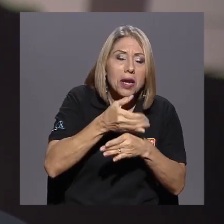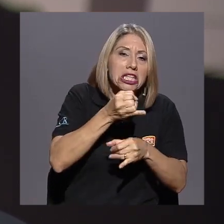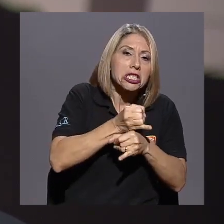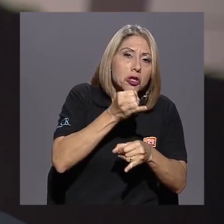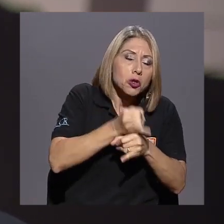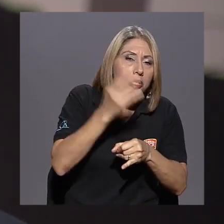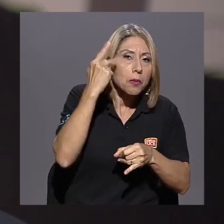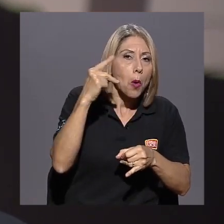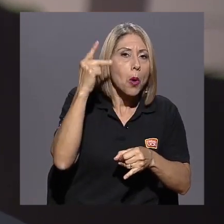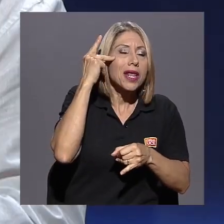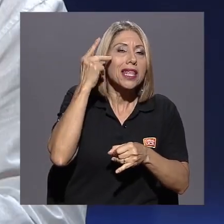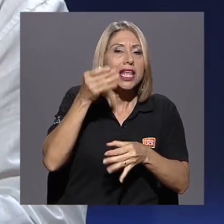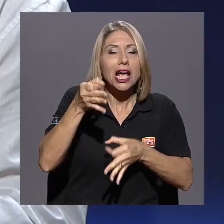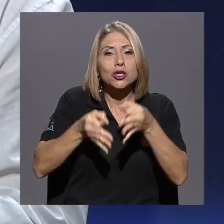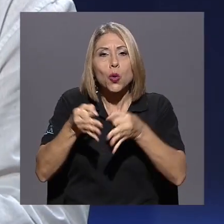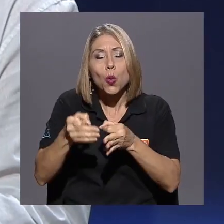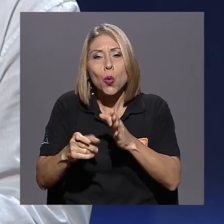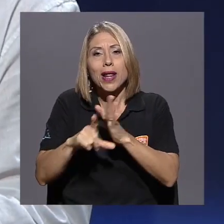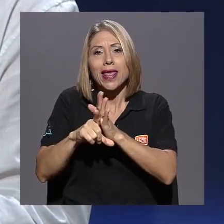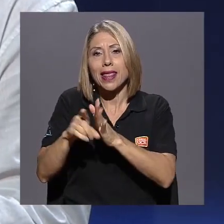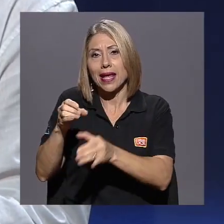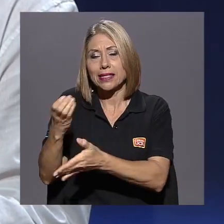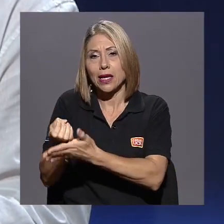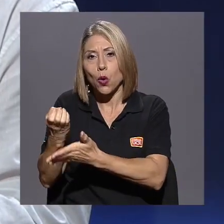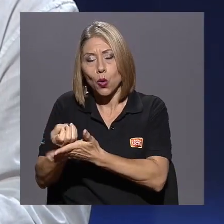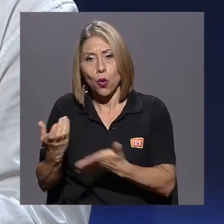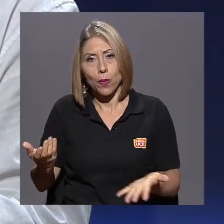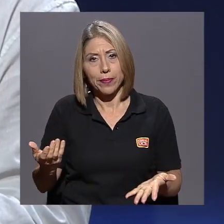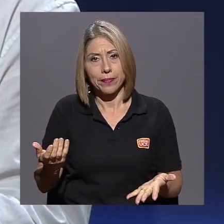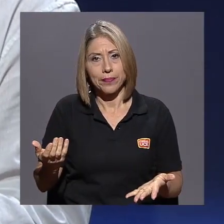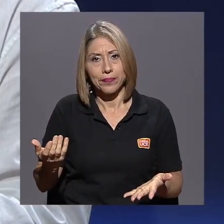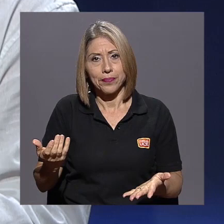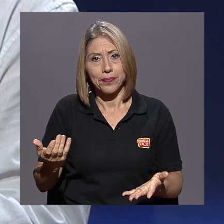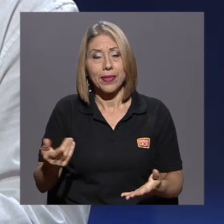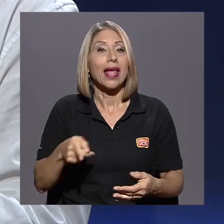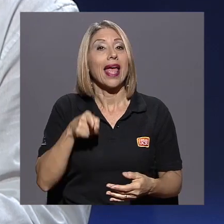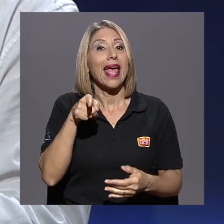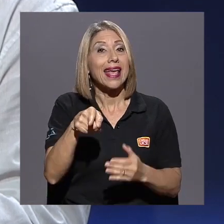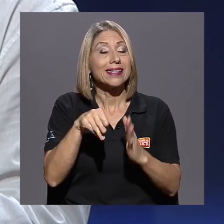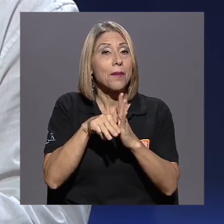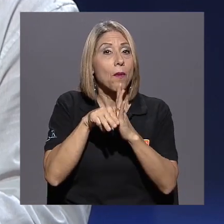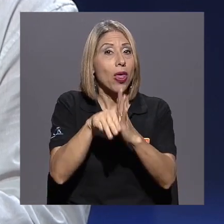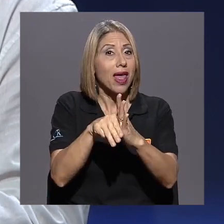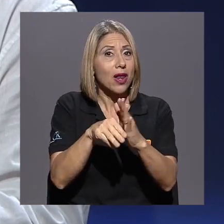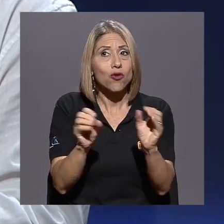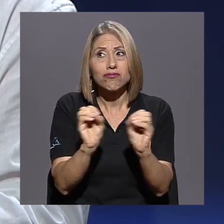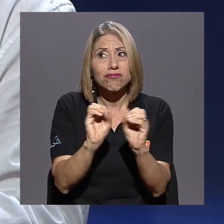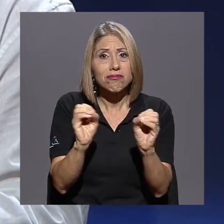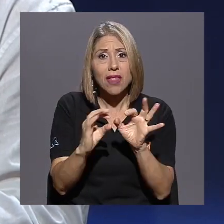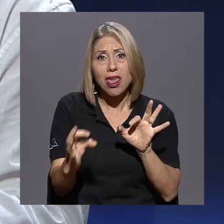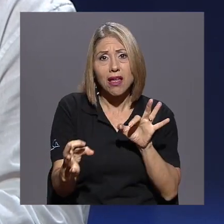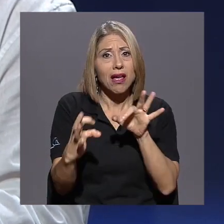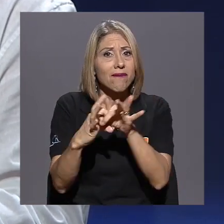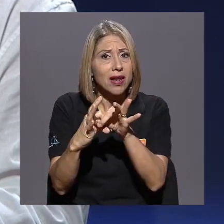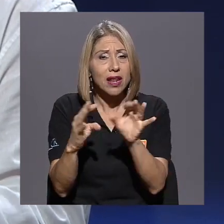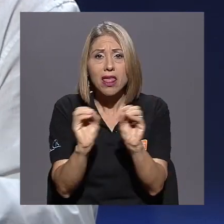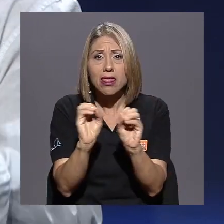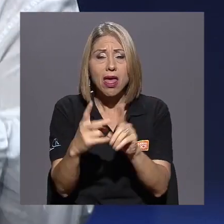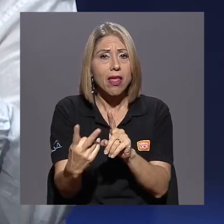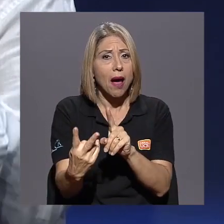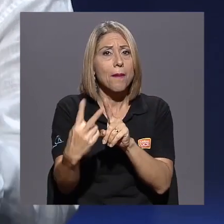e instituciones económicas entonces es un modelo que no tiene que ver mucho y que no es muy aplicable